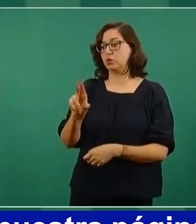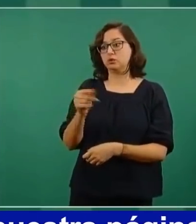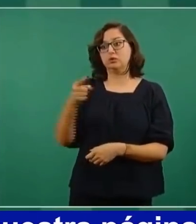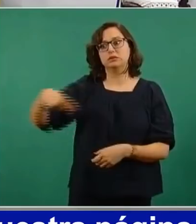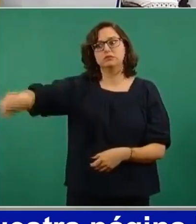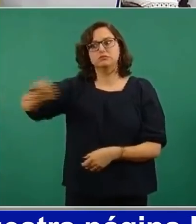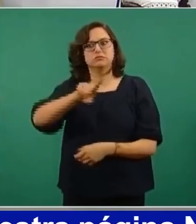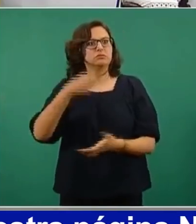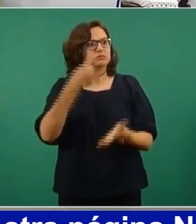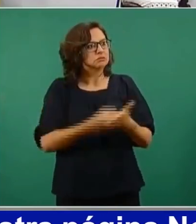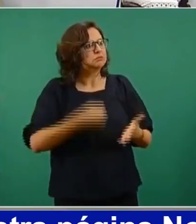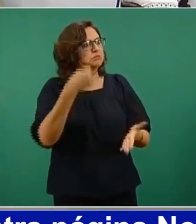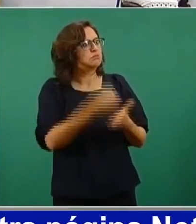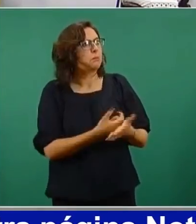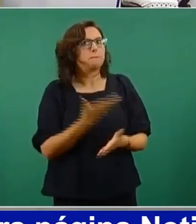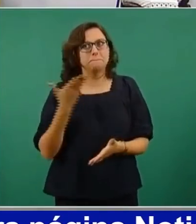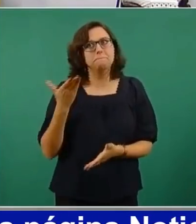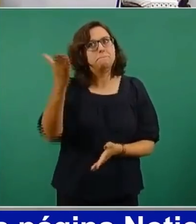Dije no,